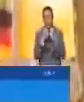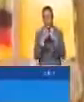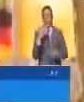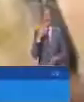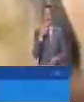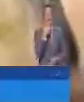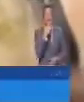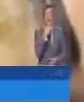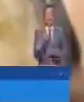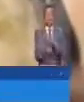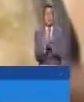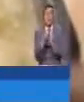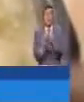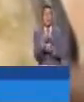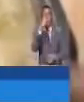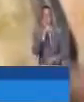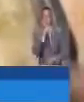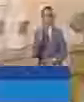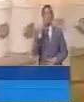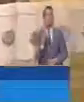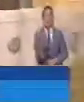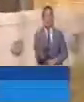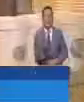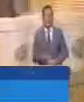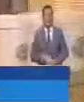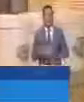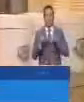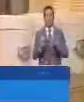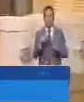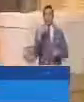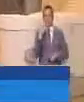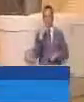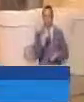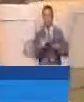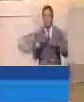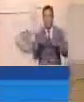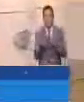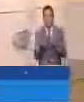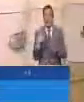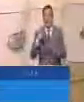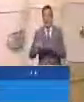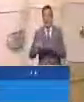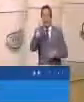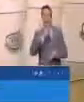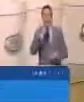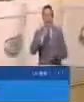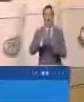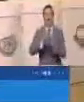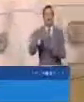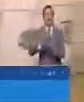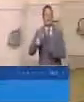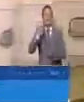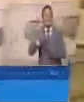sabores nuevos se están atreviendo a comer los chilenos. Encontramos sabores espectaculares y muy relacionados con lo que nosotros hacemos. Helado de chicha de